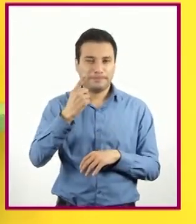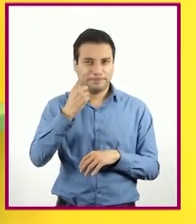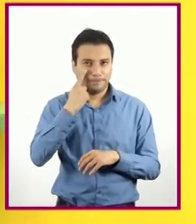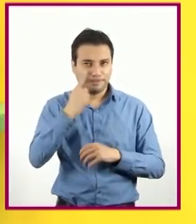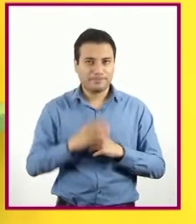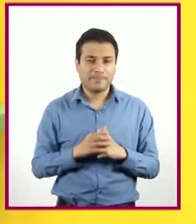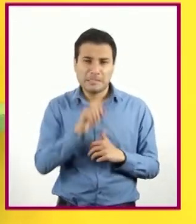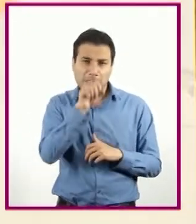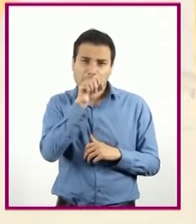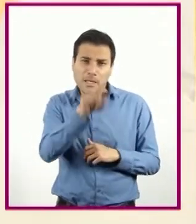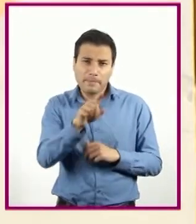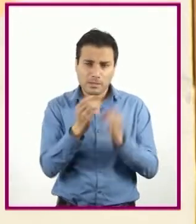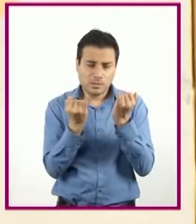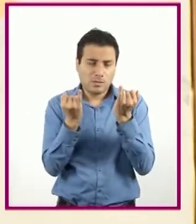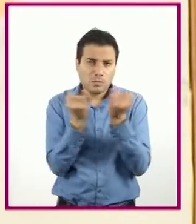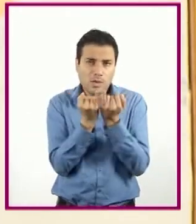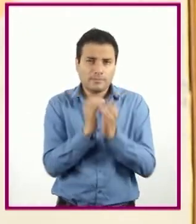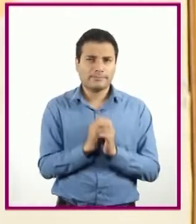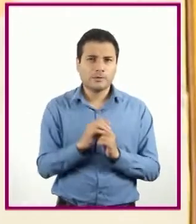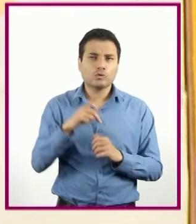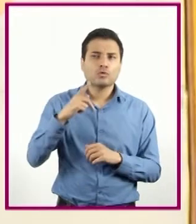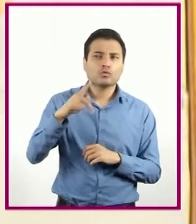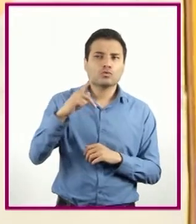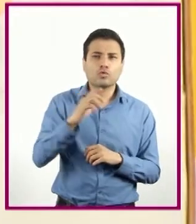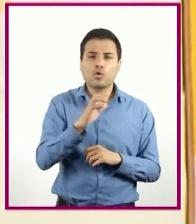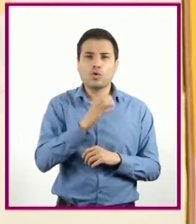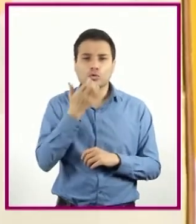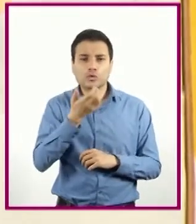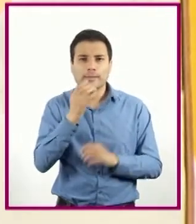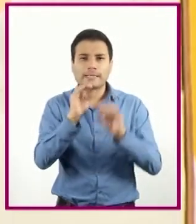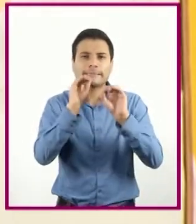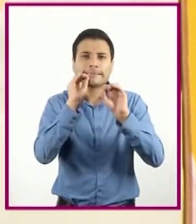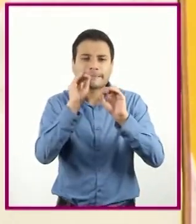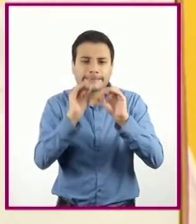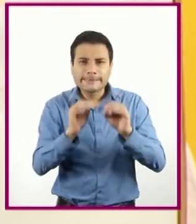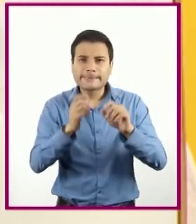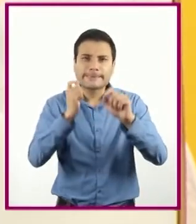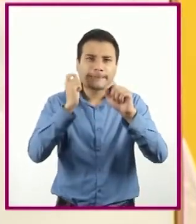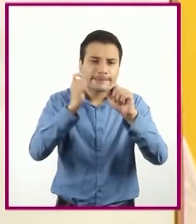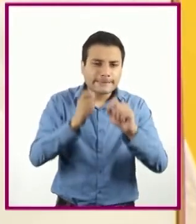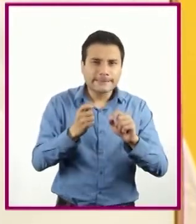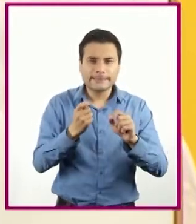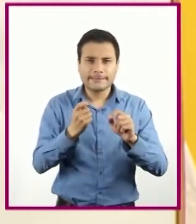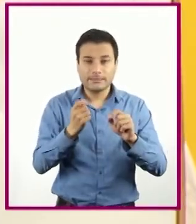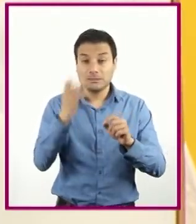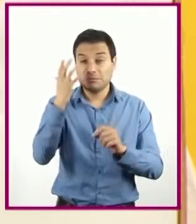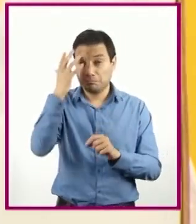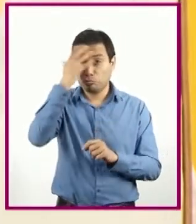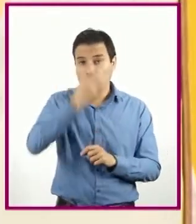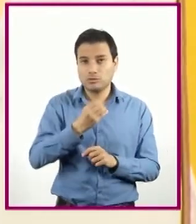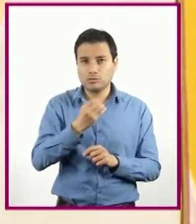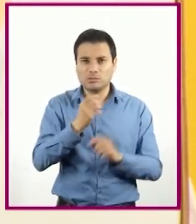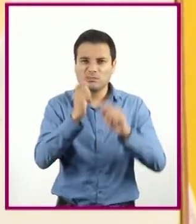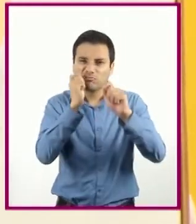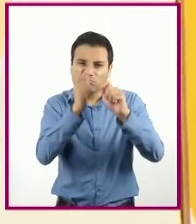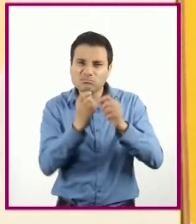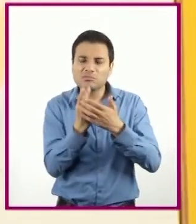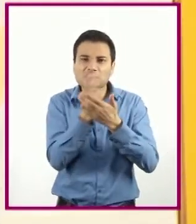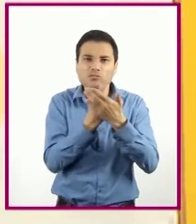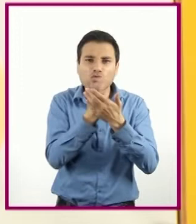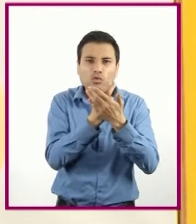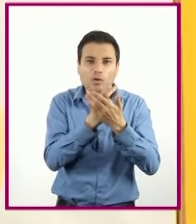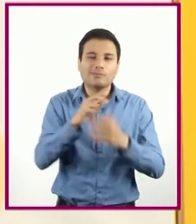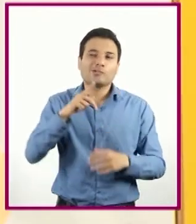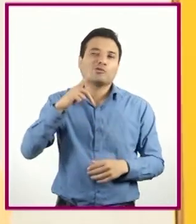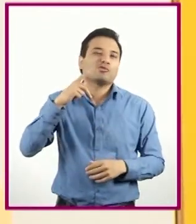También se caracterizaron por delicados relieves y estelas, que narraban la historia de sus